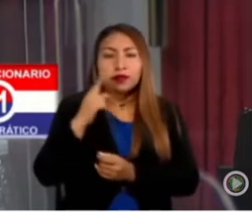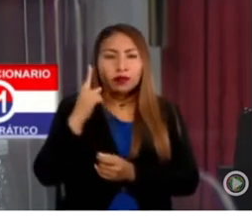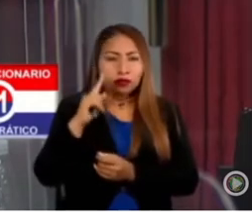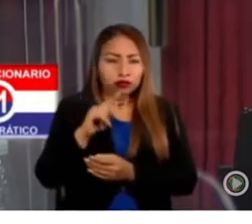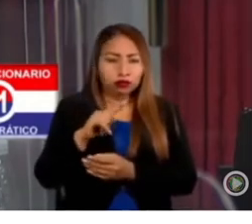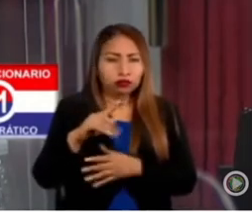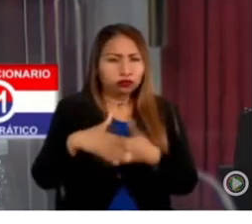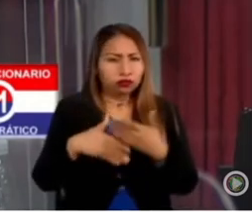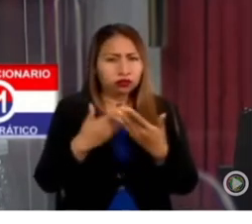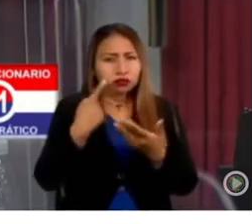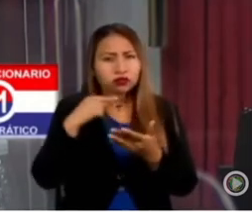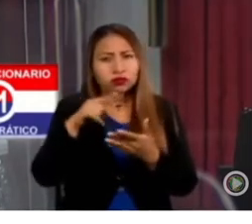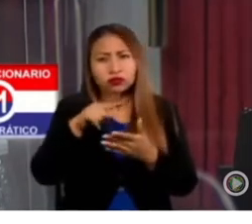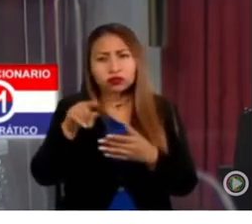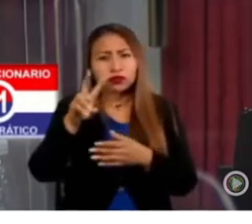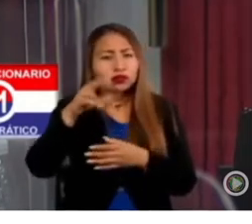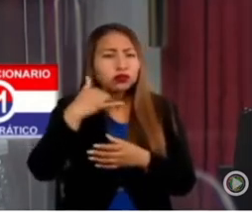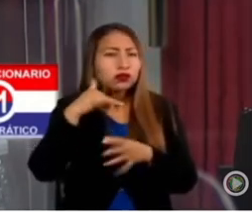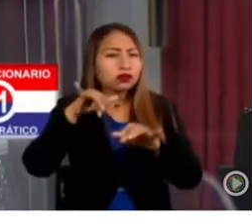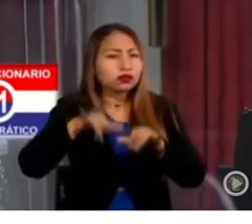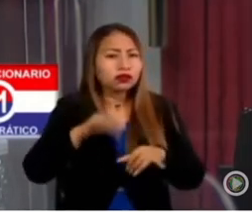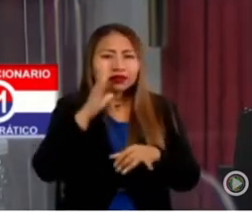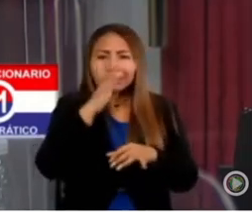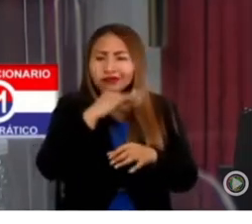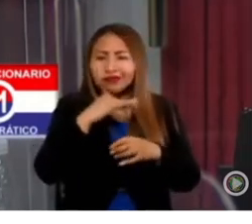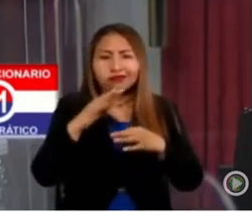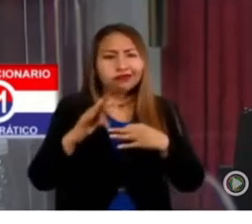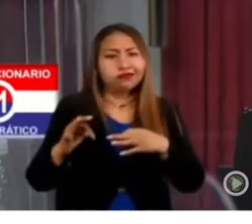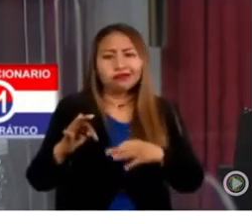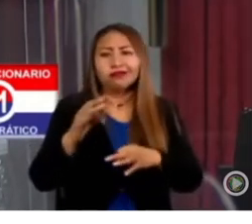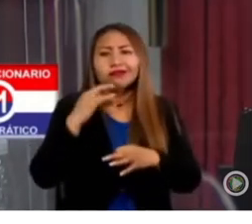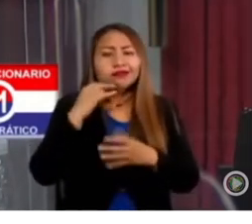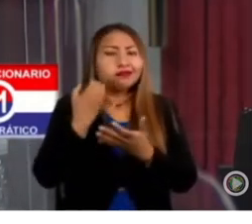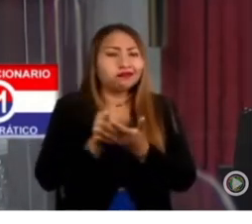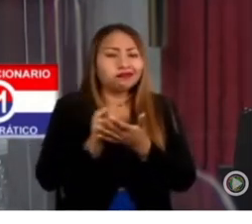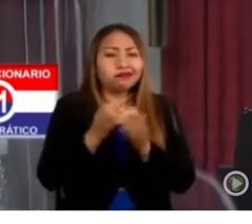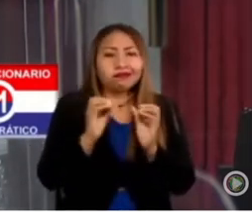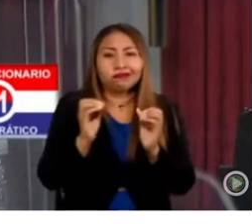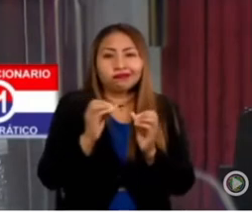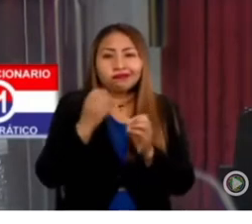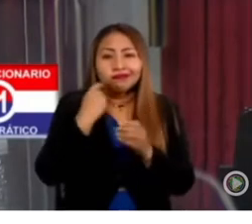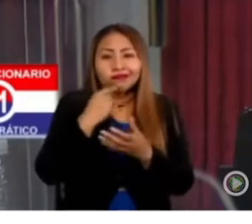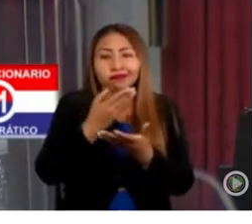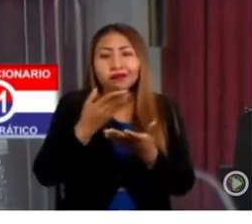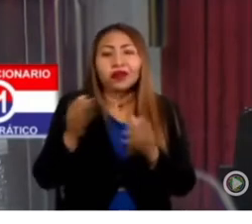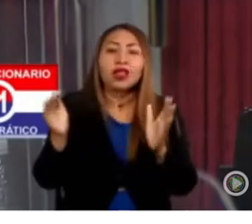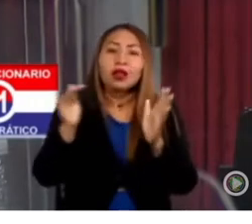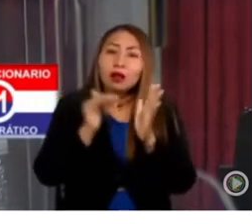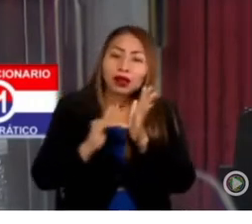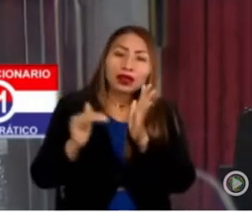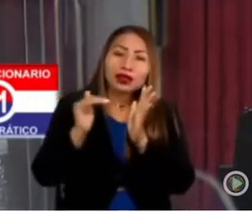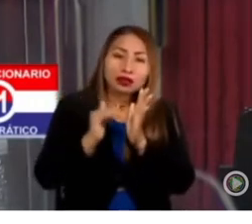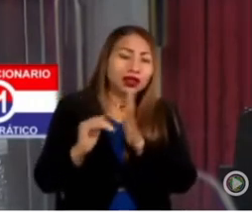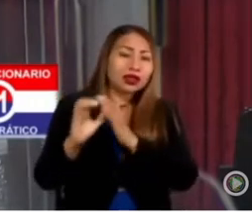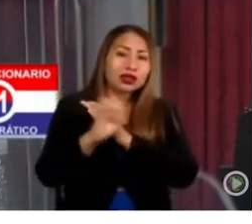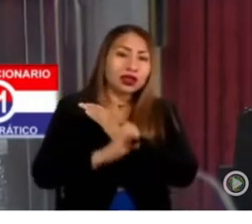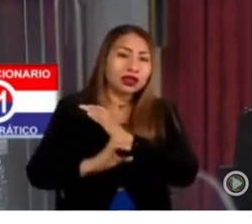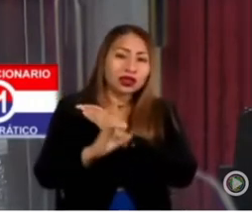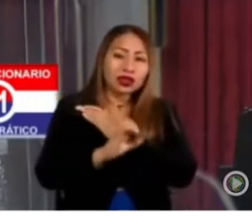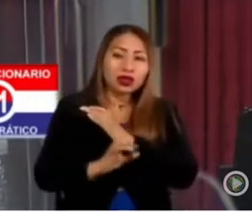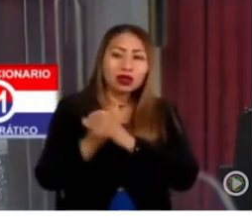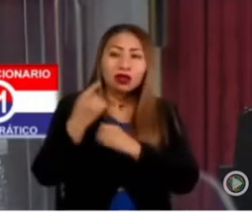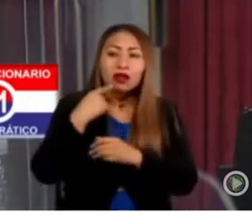estas aerolíneas. Por eso que no hay turismo, por eso que no hay economía, empleando a miles y miles de extranjeros